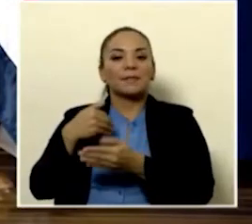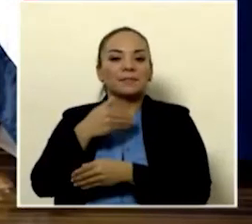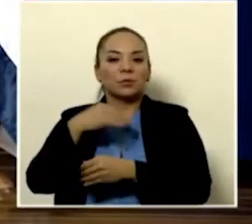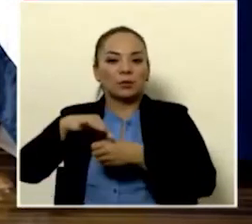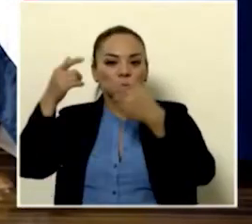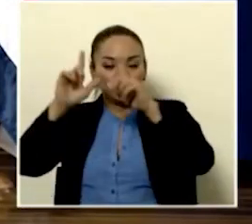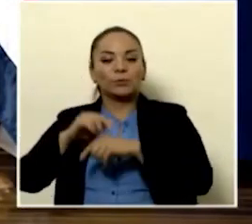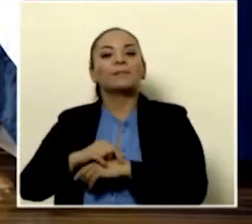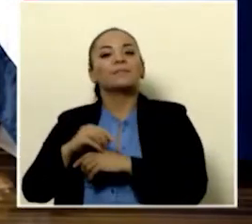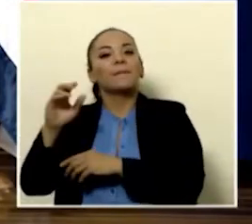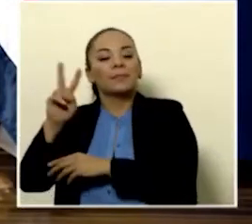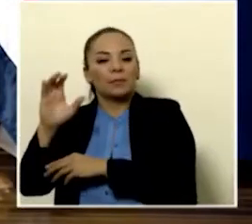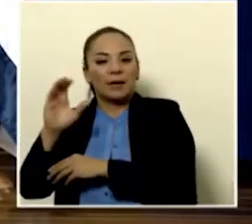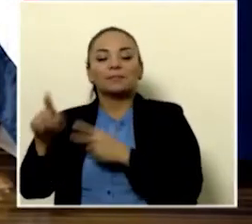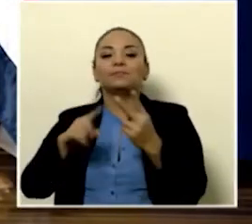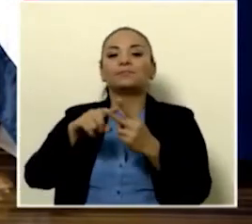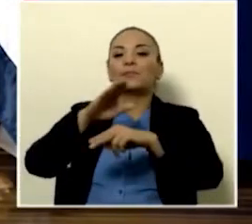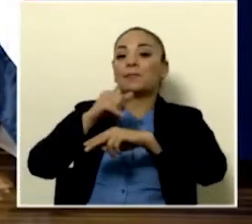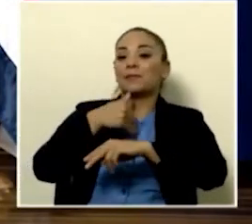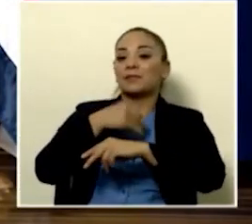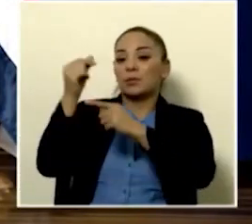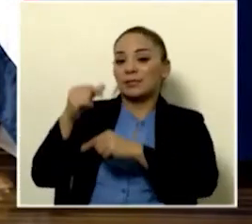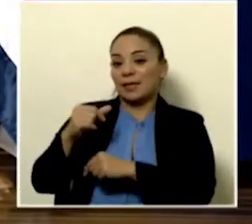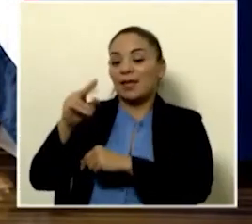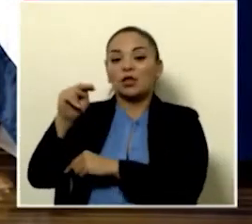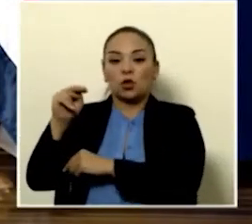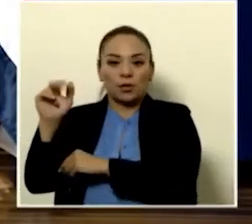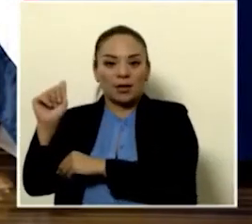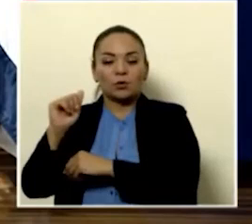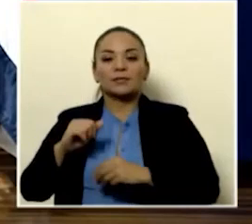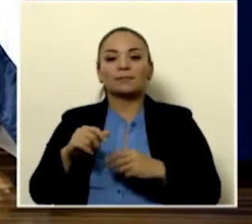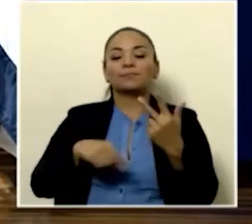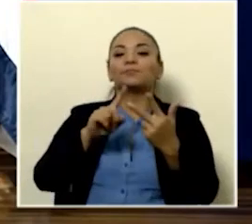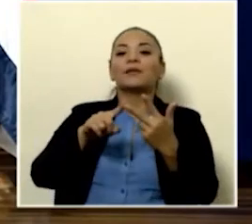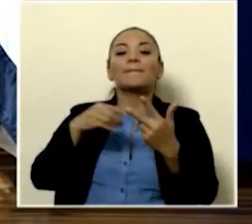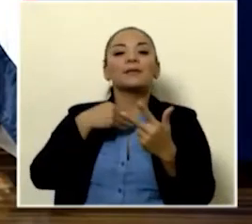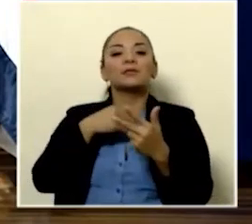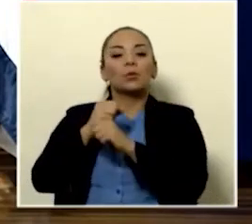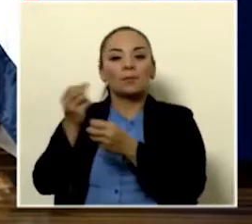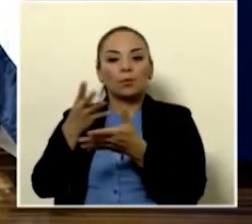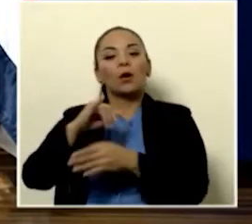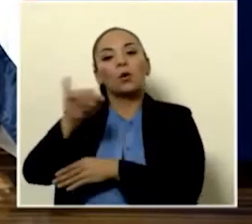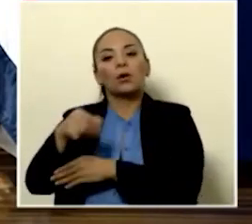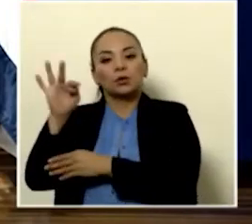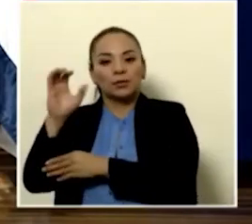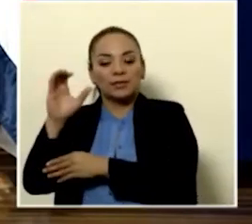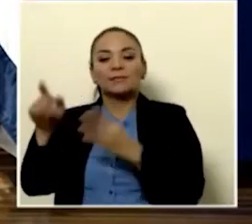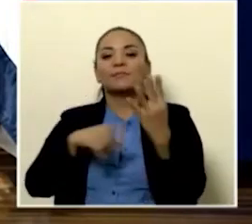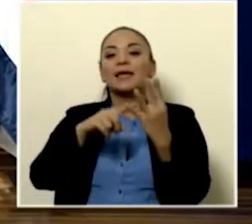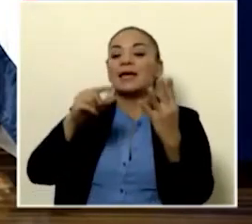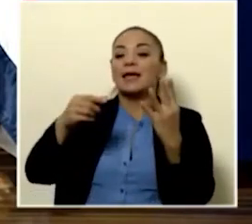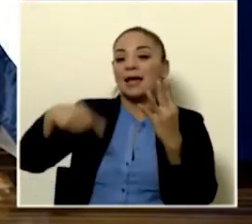Carvajal. Llamamos también al ministro de Hacienda, don Nogui Acosta, al ministro de Seguridad Pública, don Jorge Torres Carrillo, y al